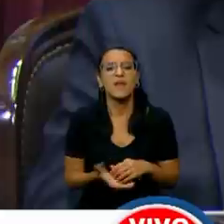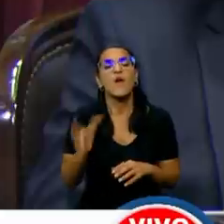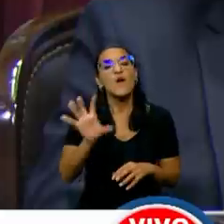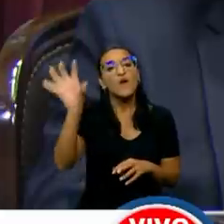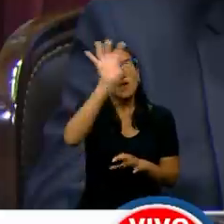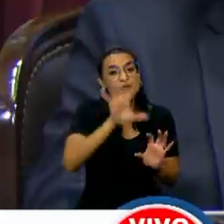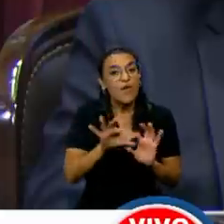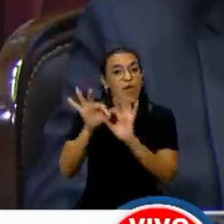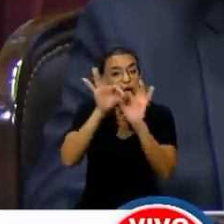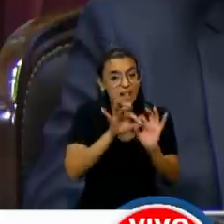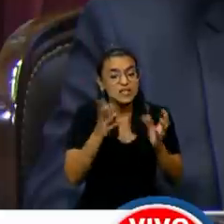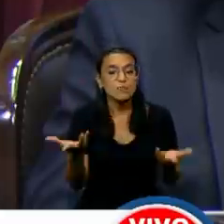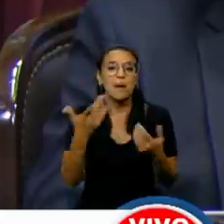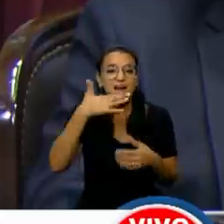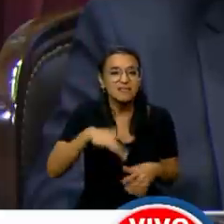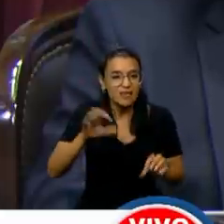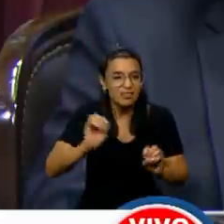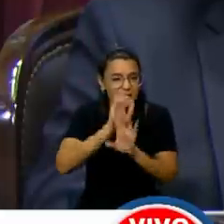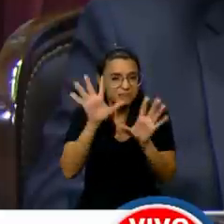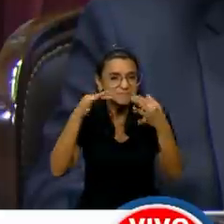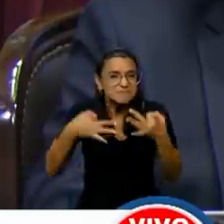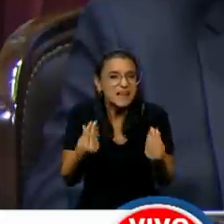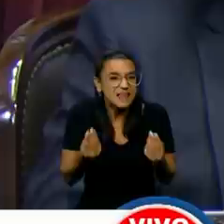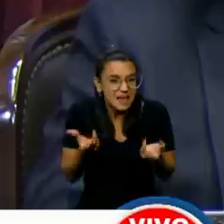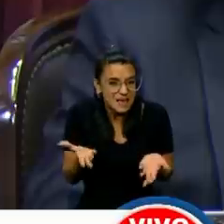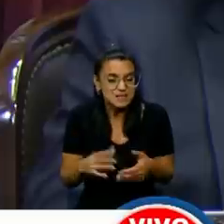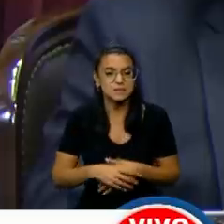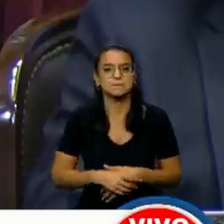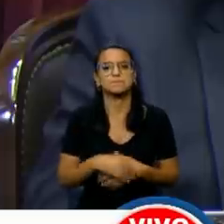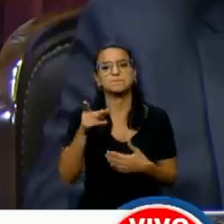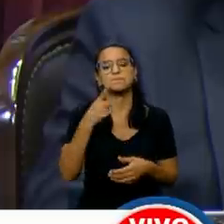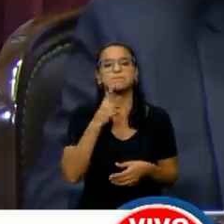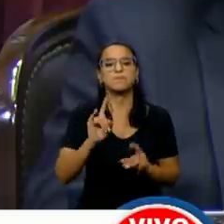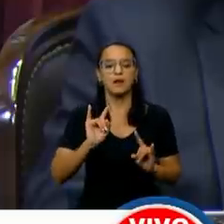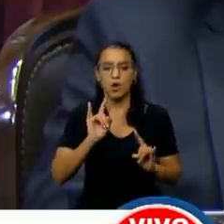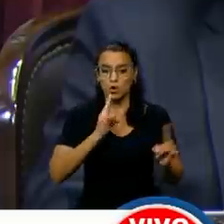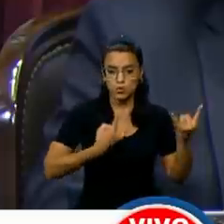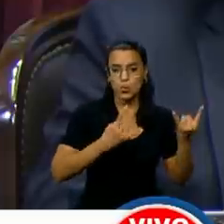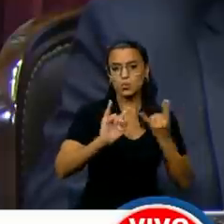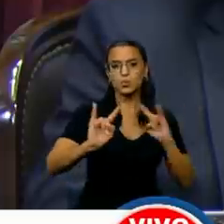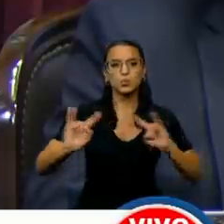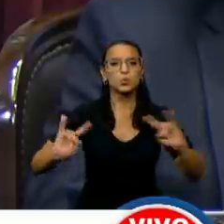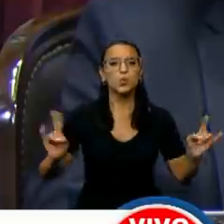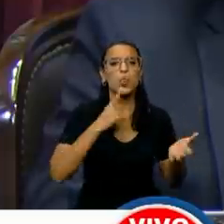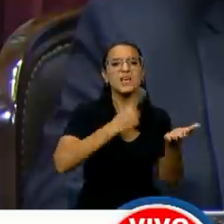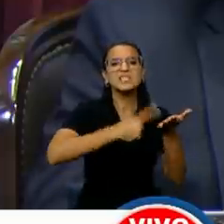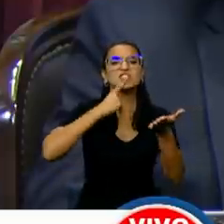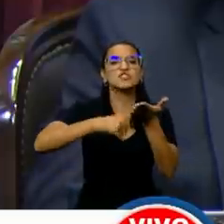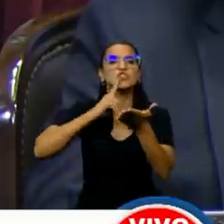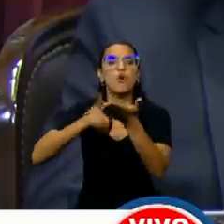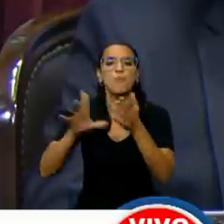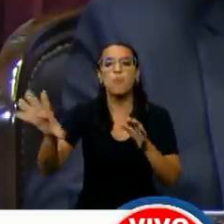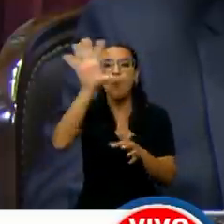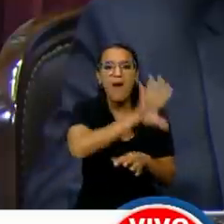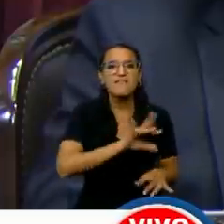termalismo para aquellos que entienden más liberalismo de la autonomía y la decisión de cada